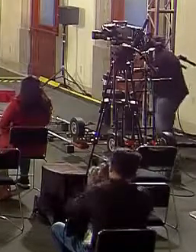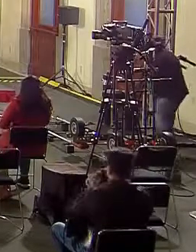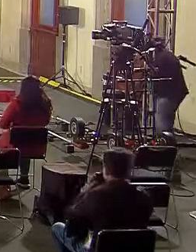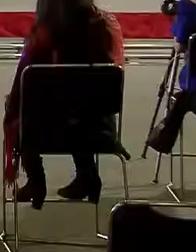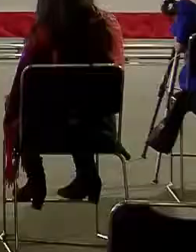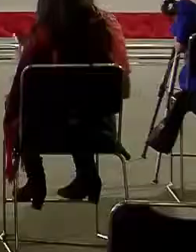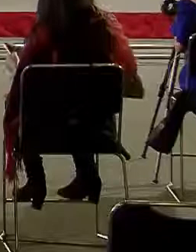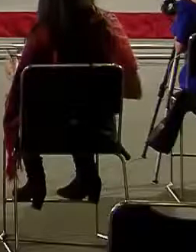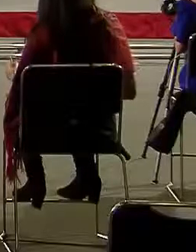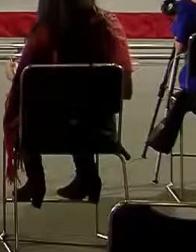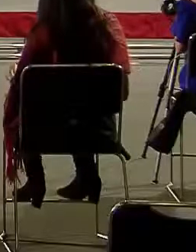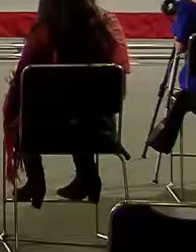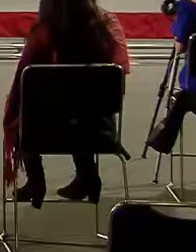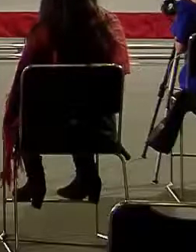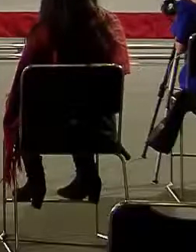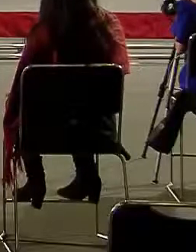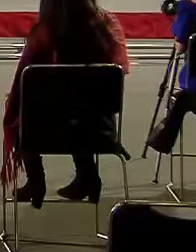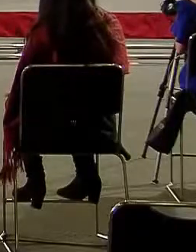Hola, muy buenas tardes.